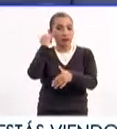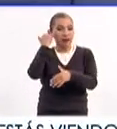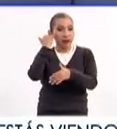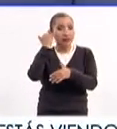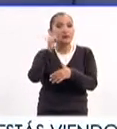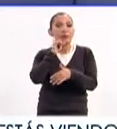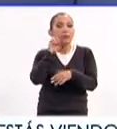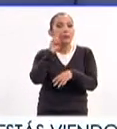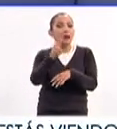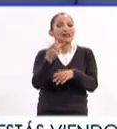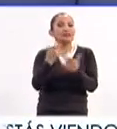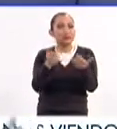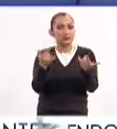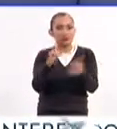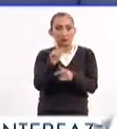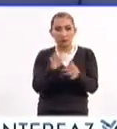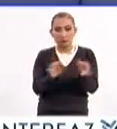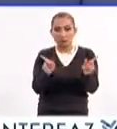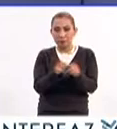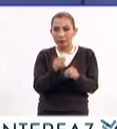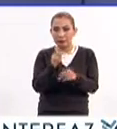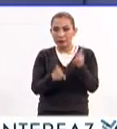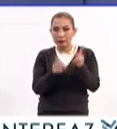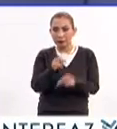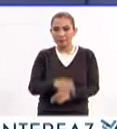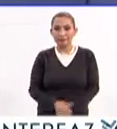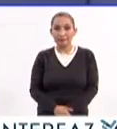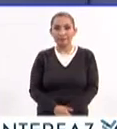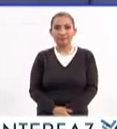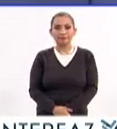pero vamos a ver la nota y después platicamos un poco más, Carla. Vamos a verla.